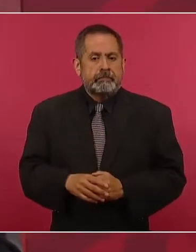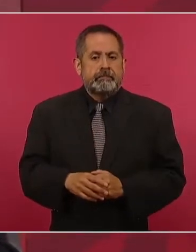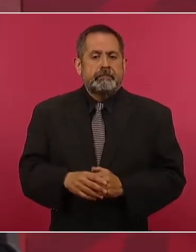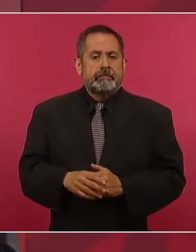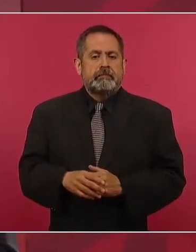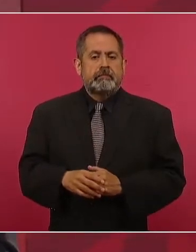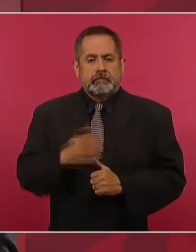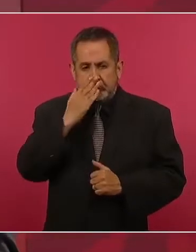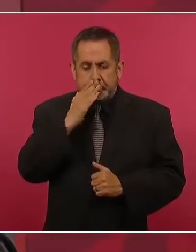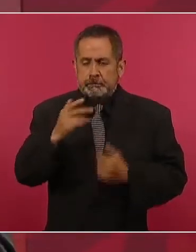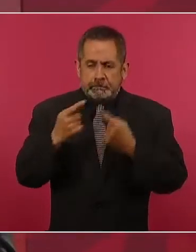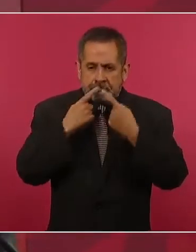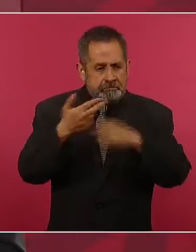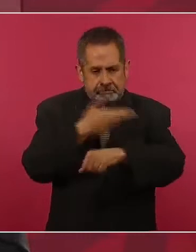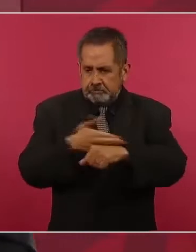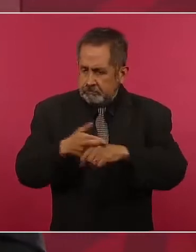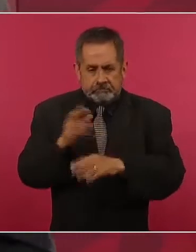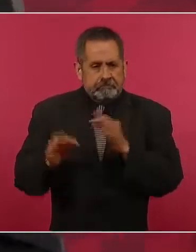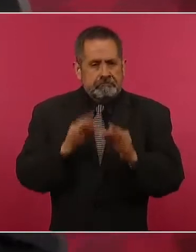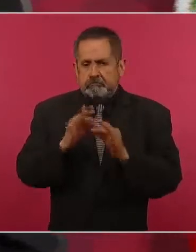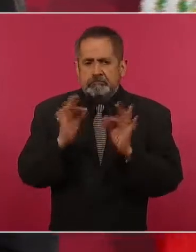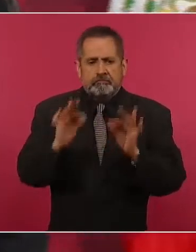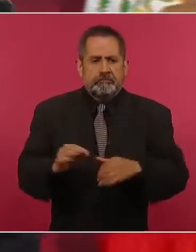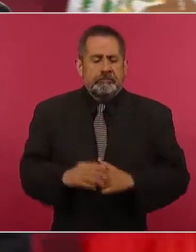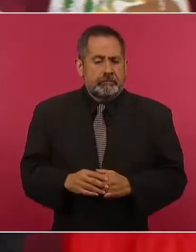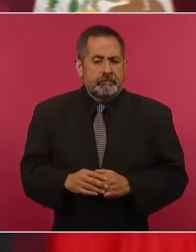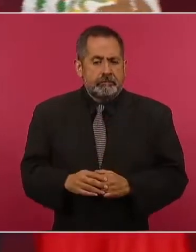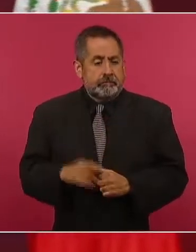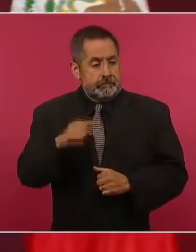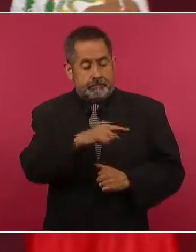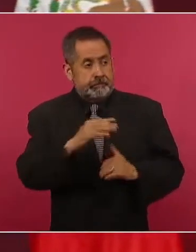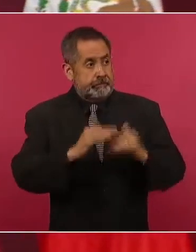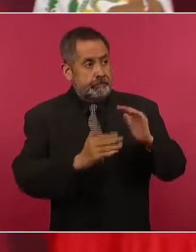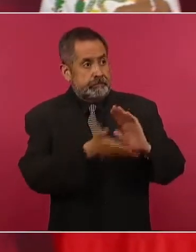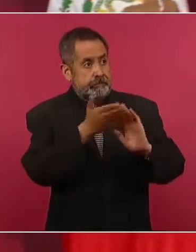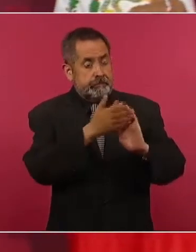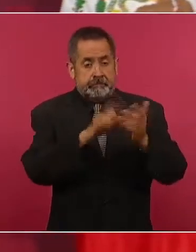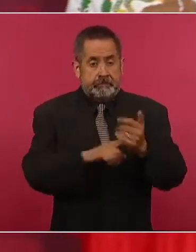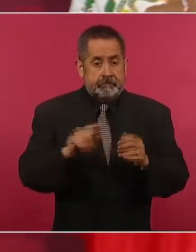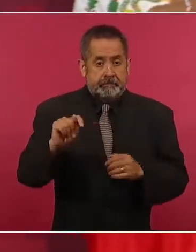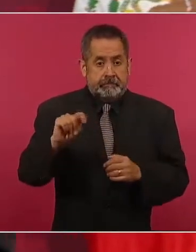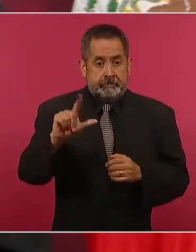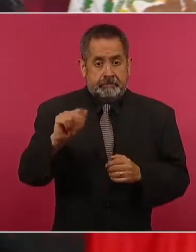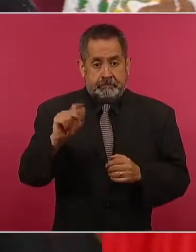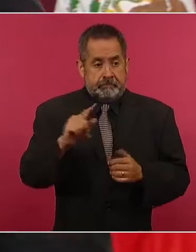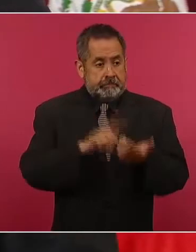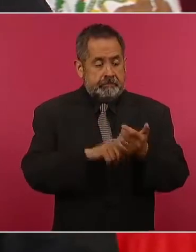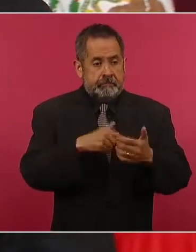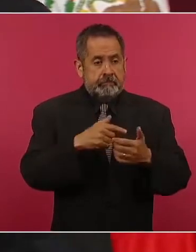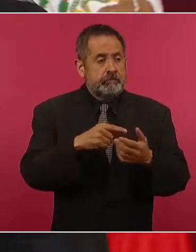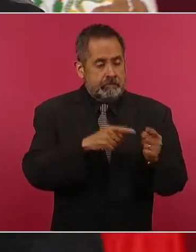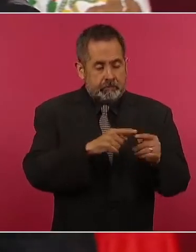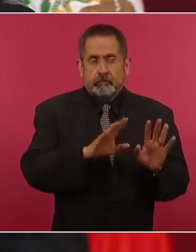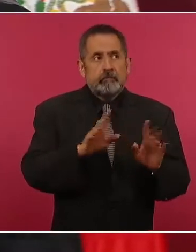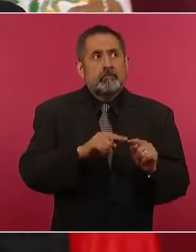Fue bueno el arreglo porque el centro nuevo lo van a hacer en